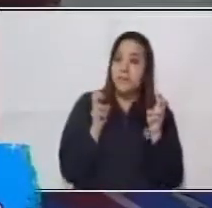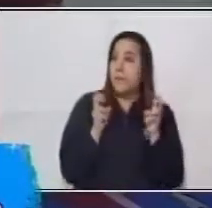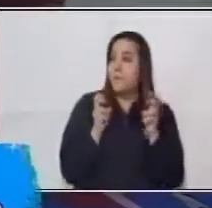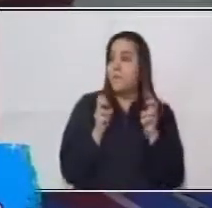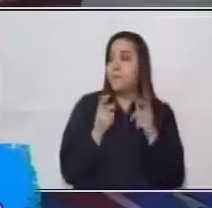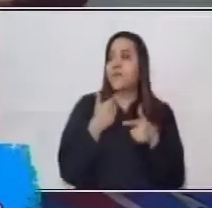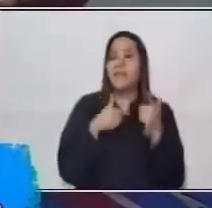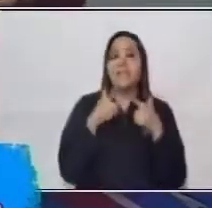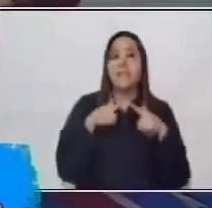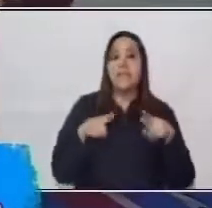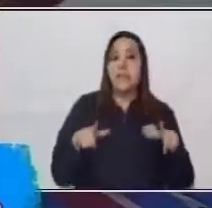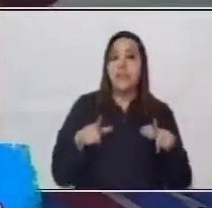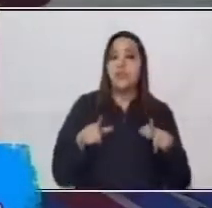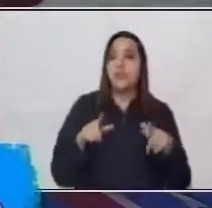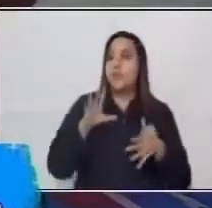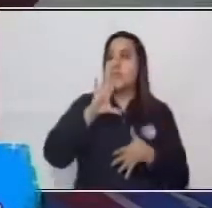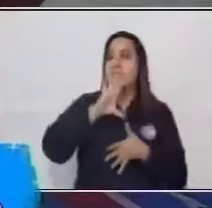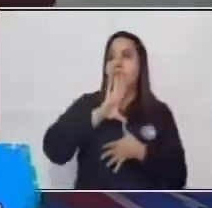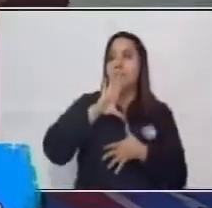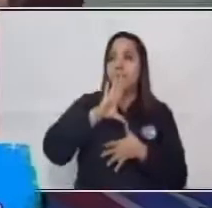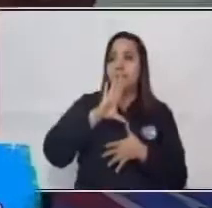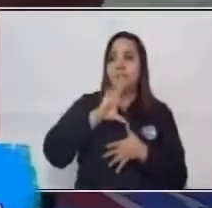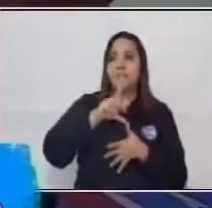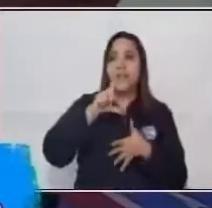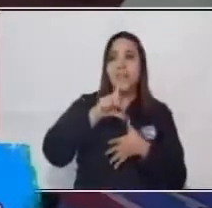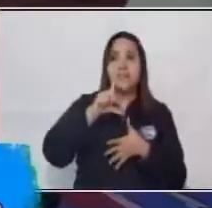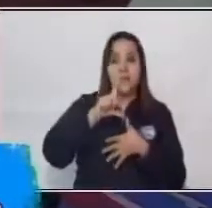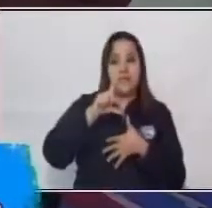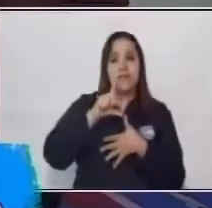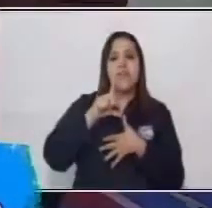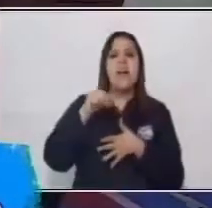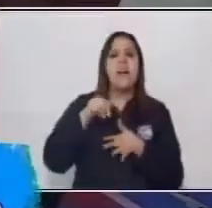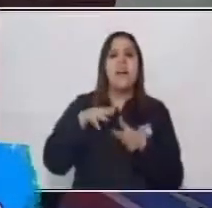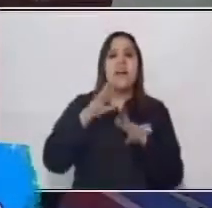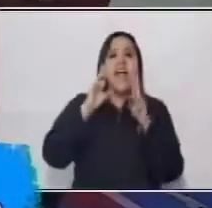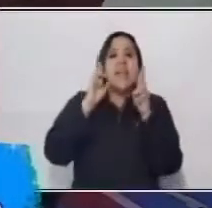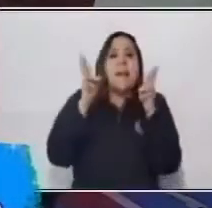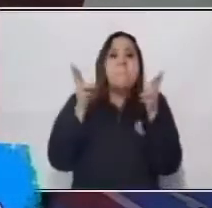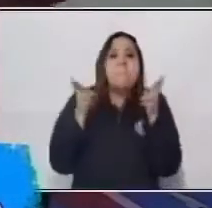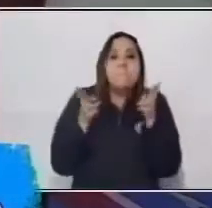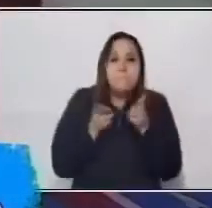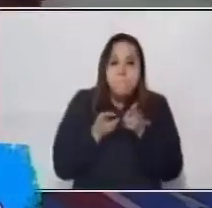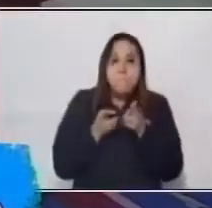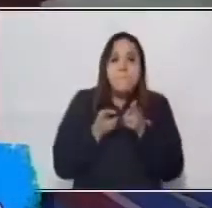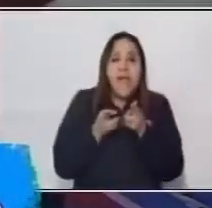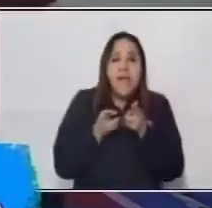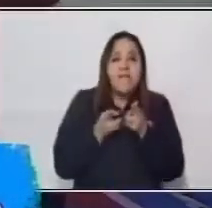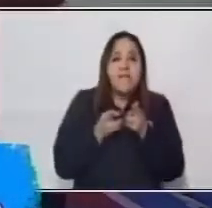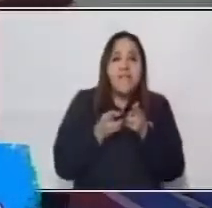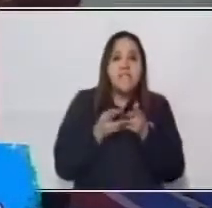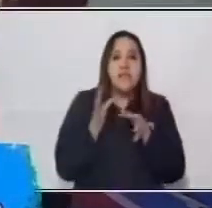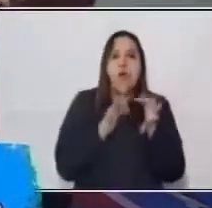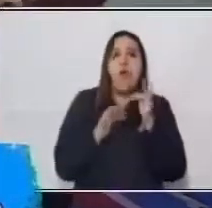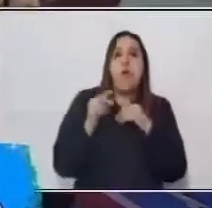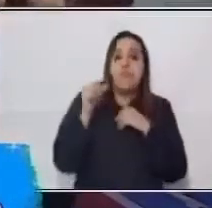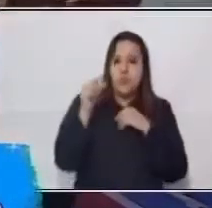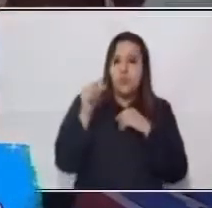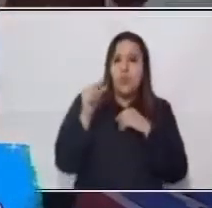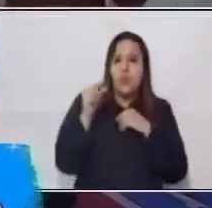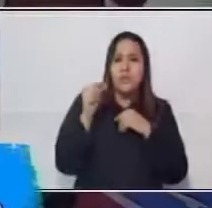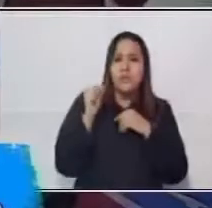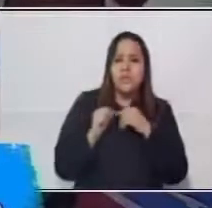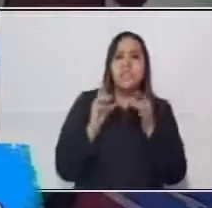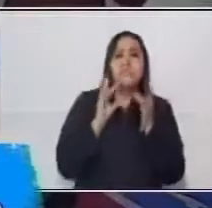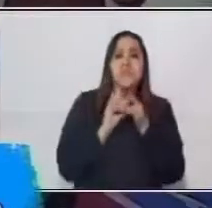precolombina es que eran breves, eran cuentos breves y pequeños, así como el de Cipagná, y